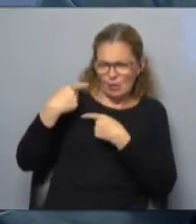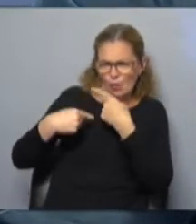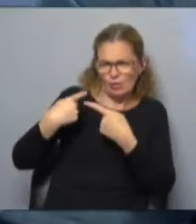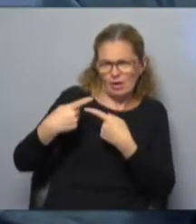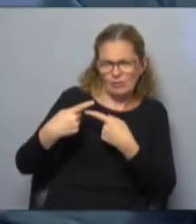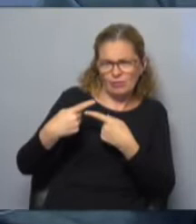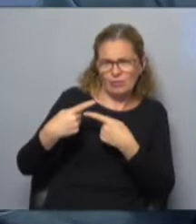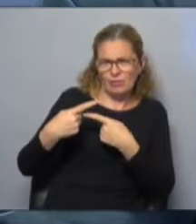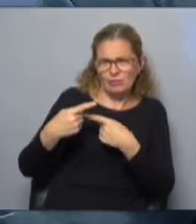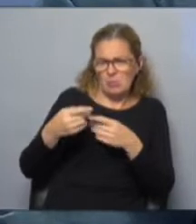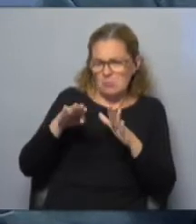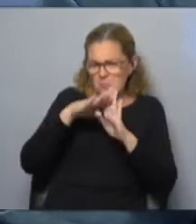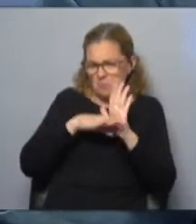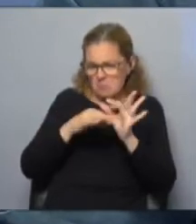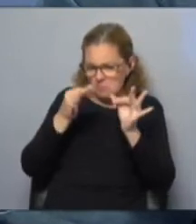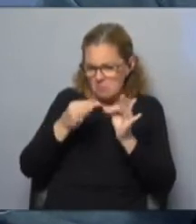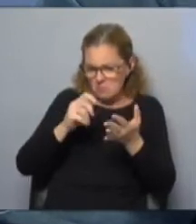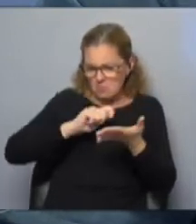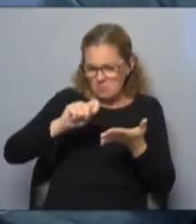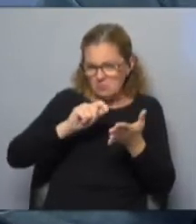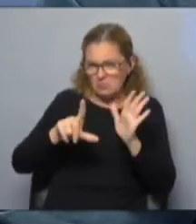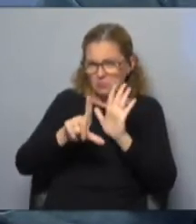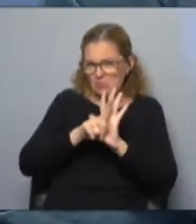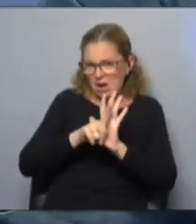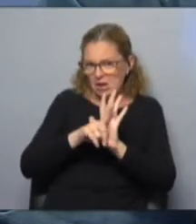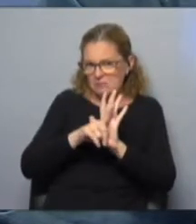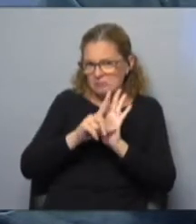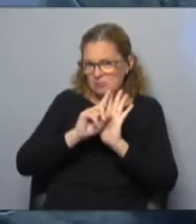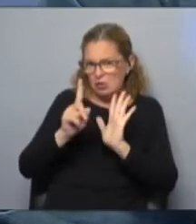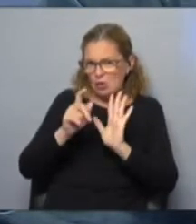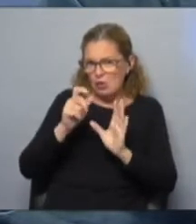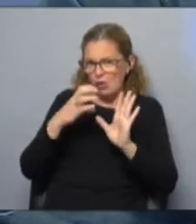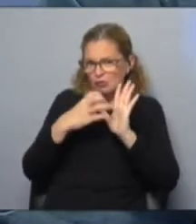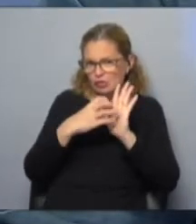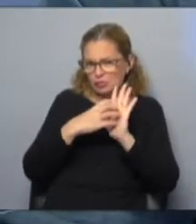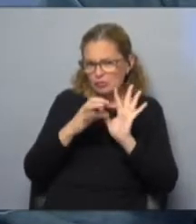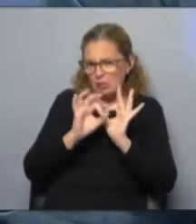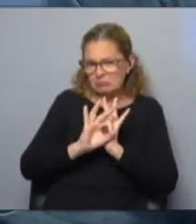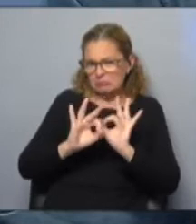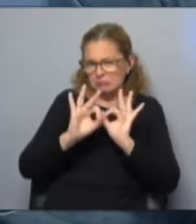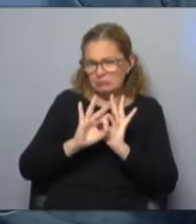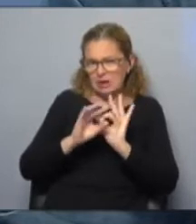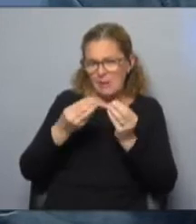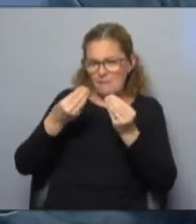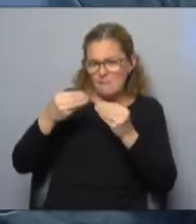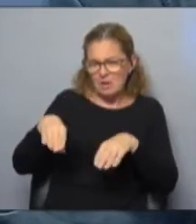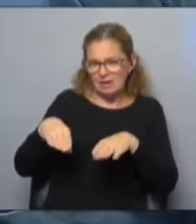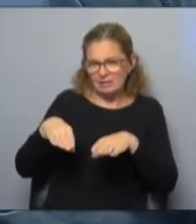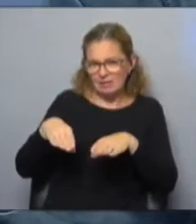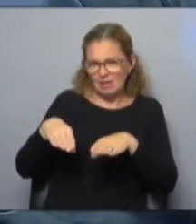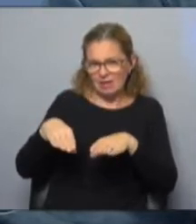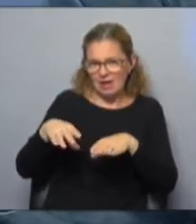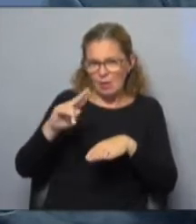infundado ilegal inconstitucional que genera pérdida de soberanía